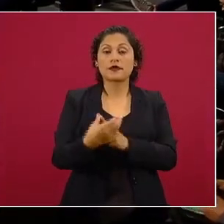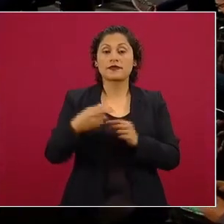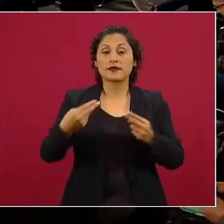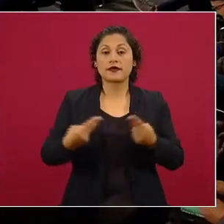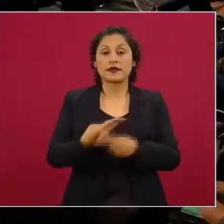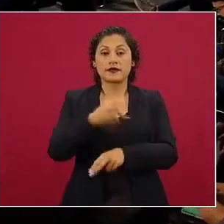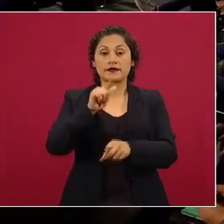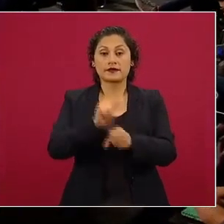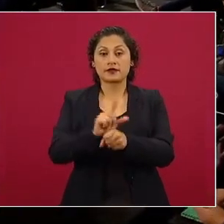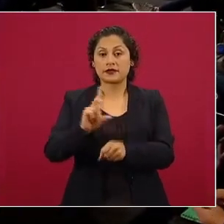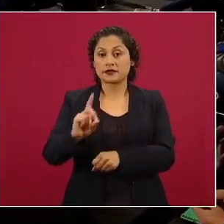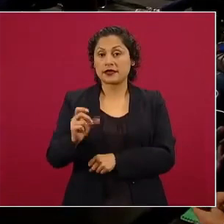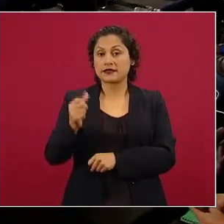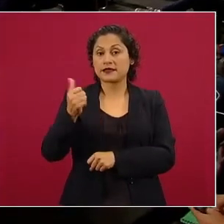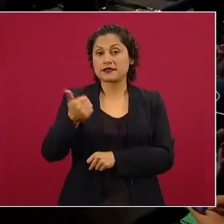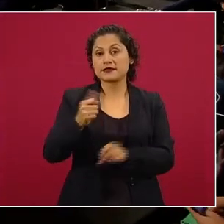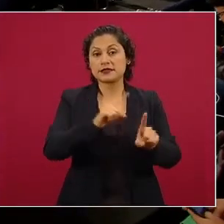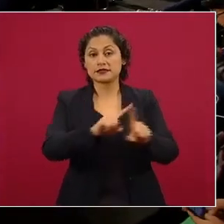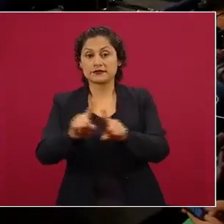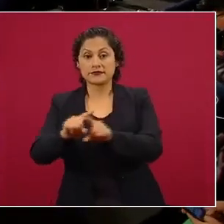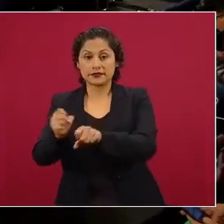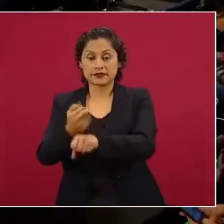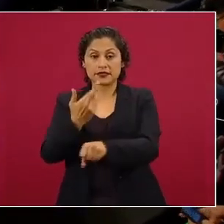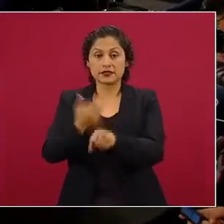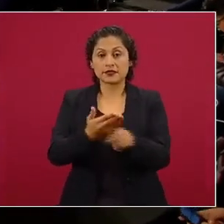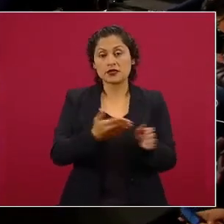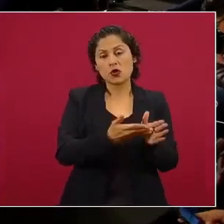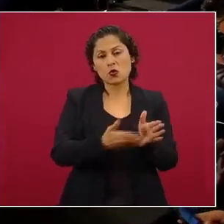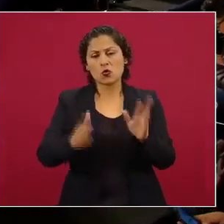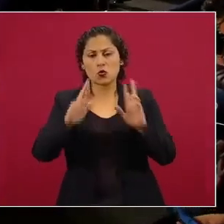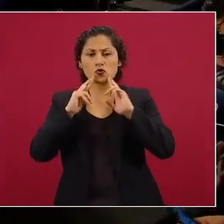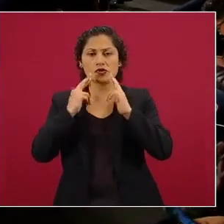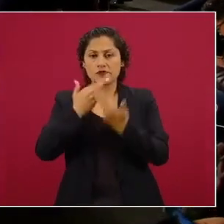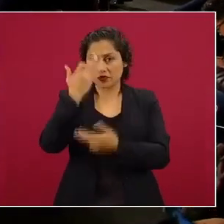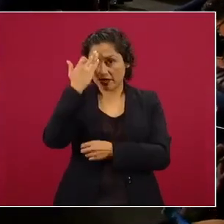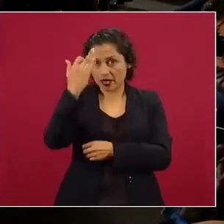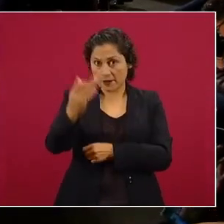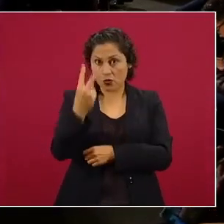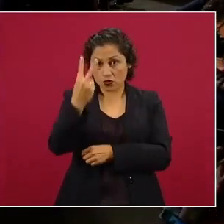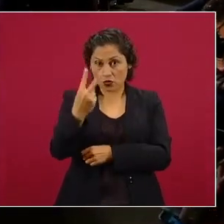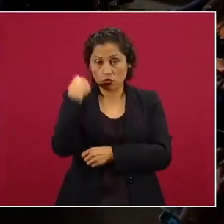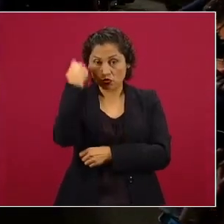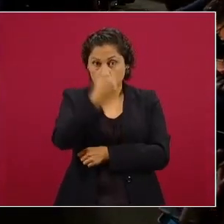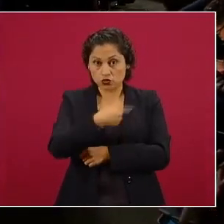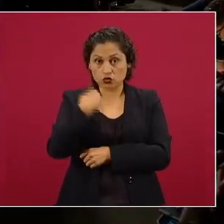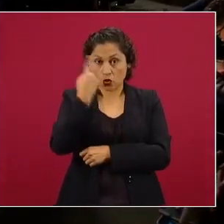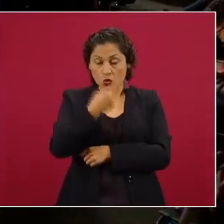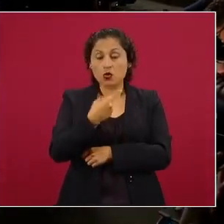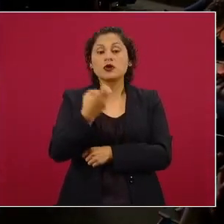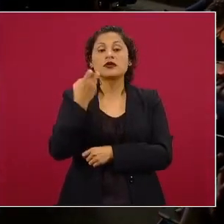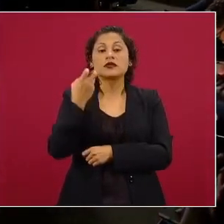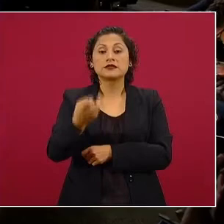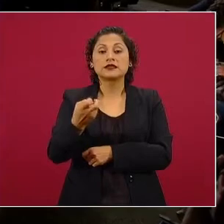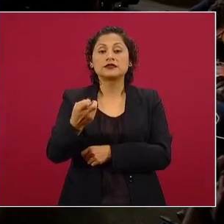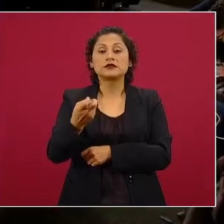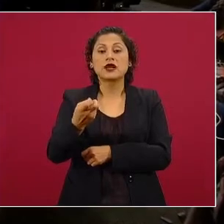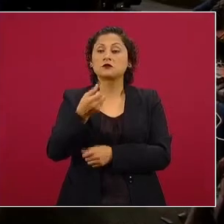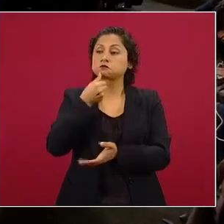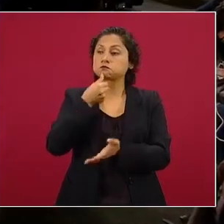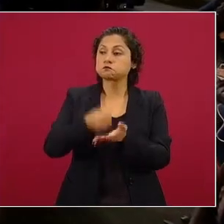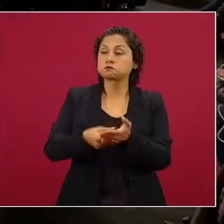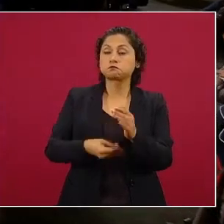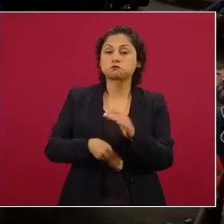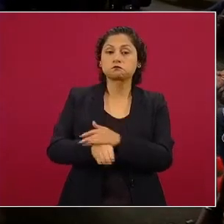secretarios seccionales del organismo que duró poco más de 2 horas y fue aceptada la renuncia del controvertido líder